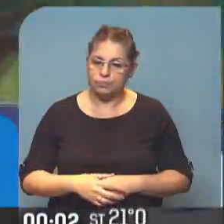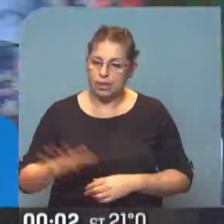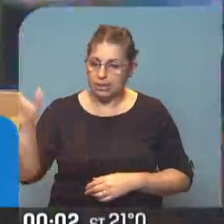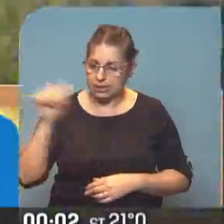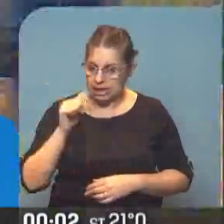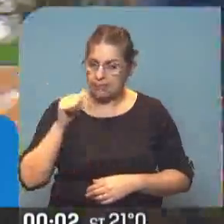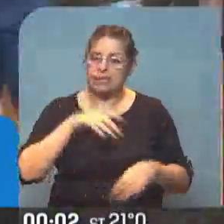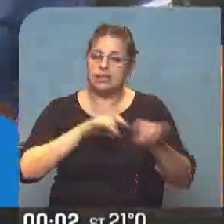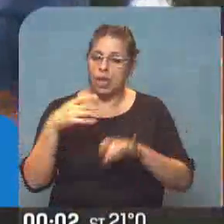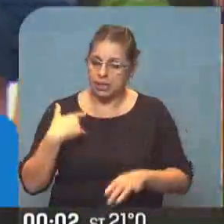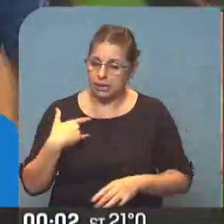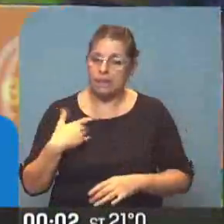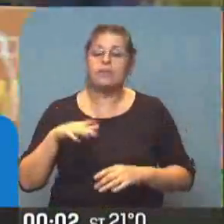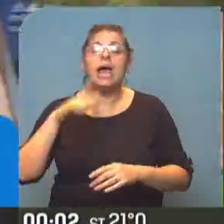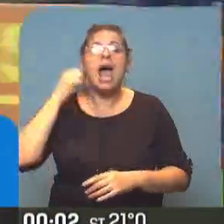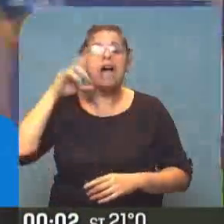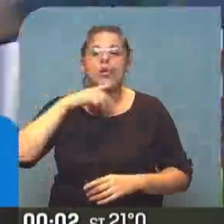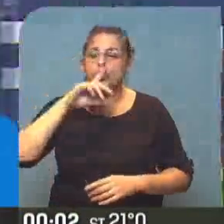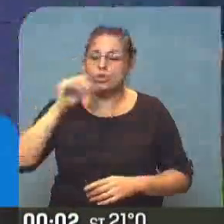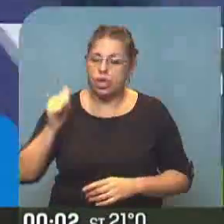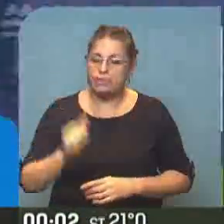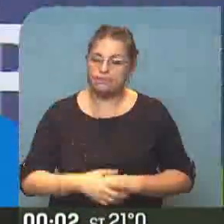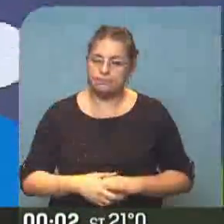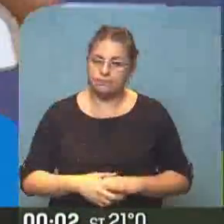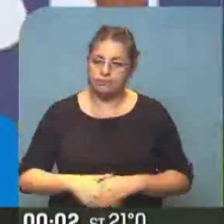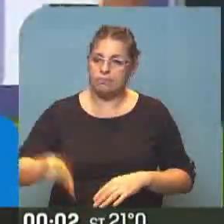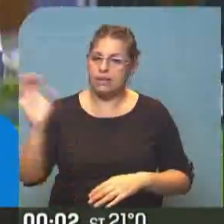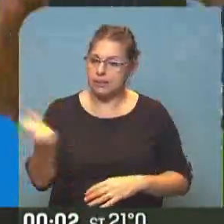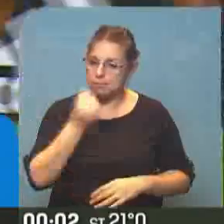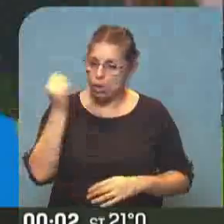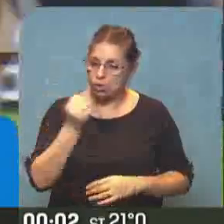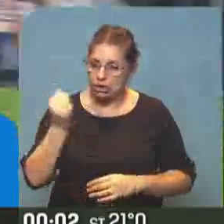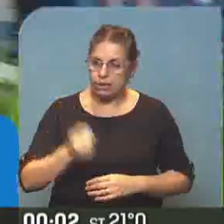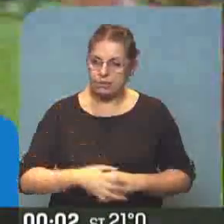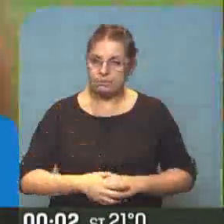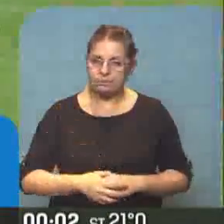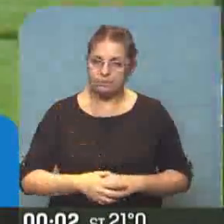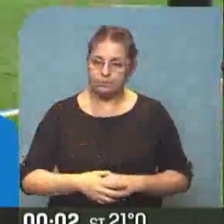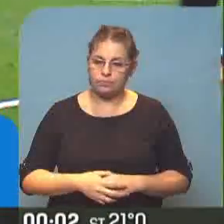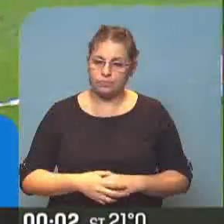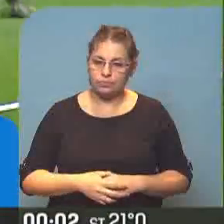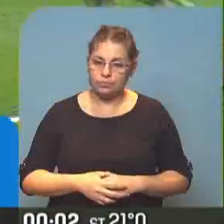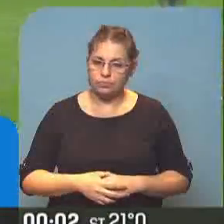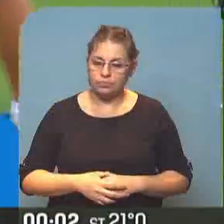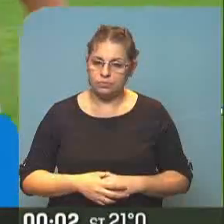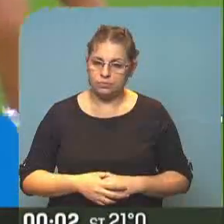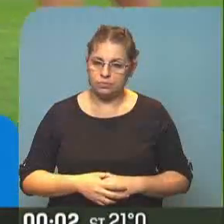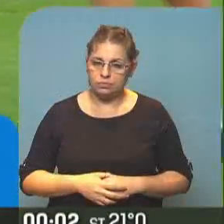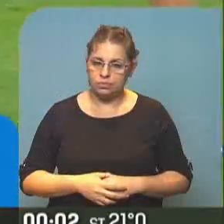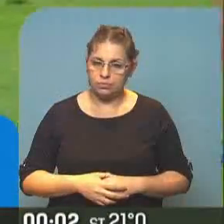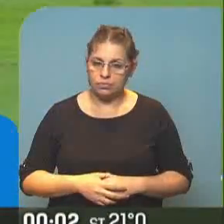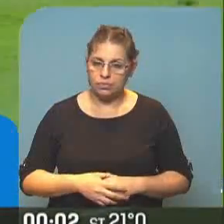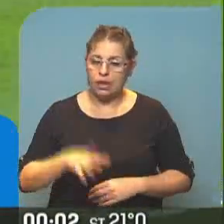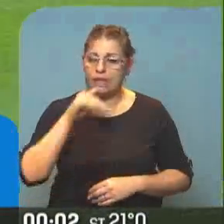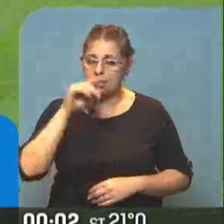citado. Y Lautaro Acosta, ¿no? Lo más importante que tiene dentro de su esquema